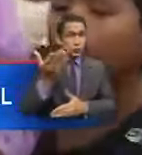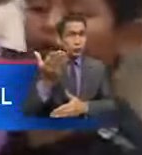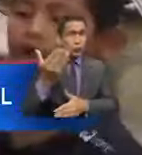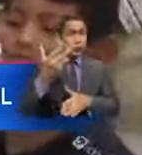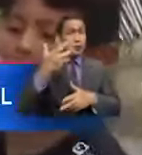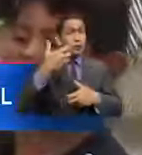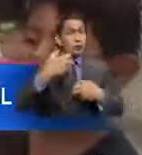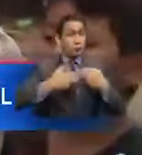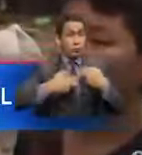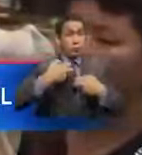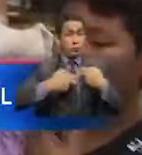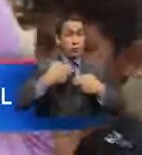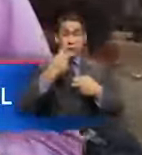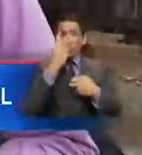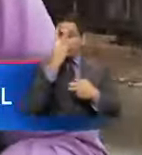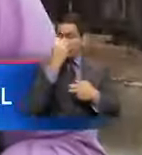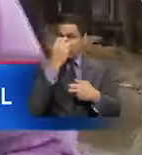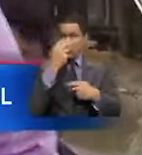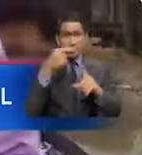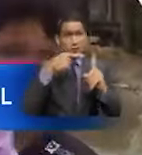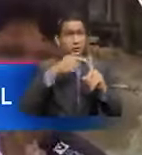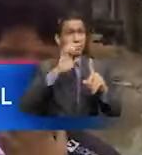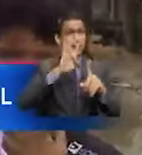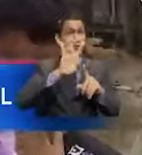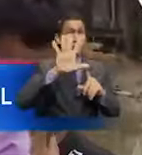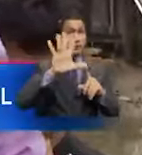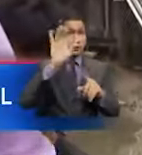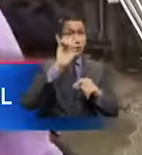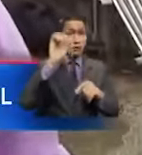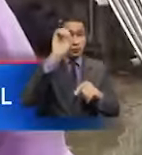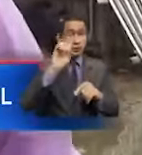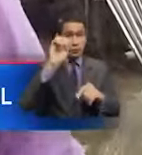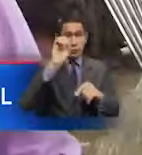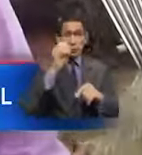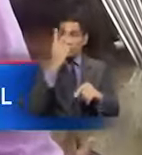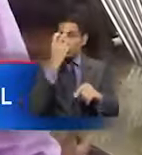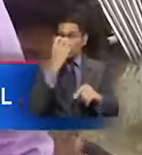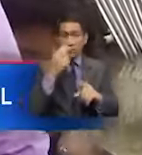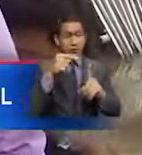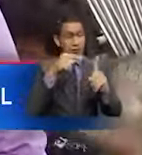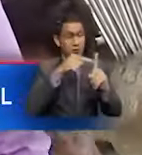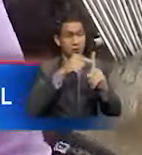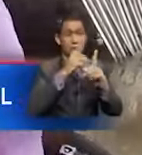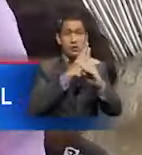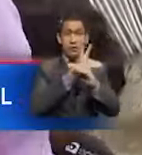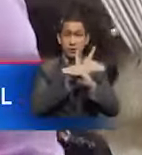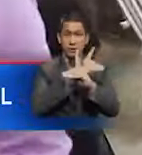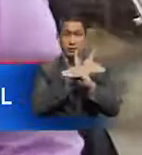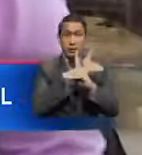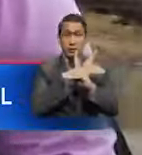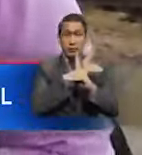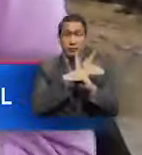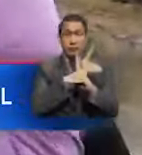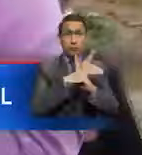muy serio de ceguera. Él tiene el 75% de discapacidad visual.